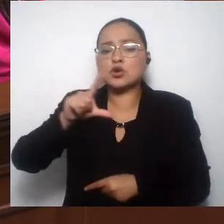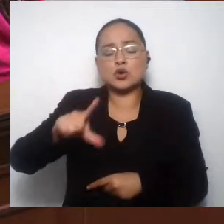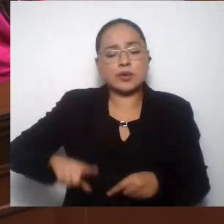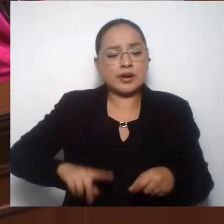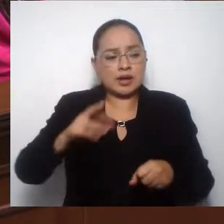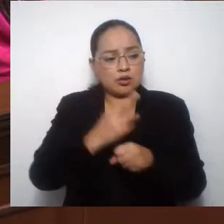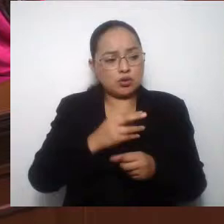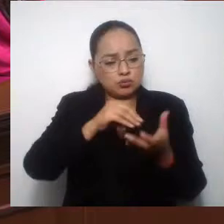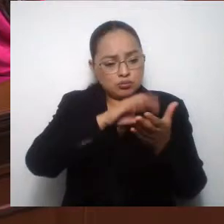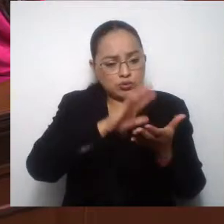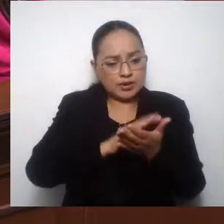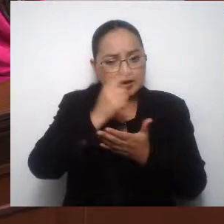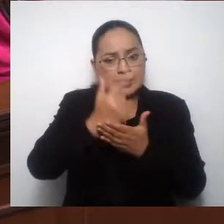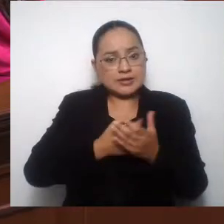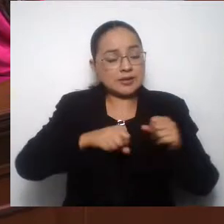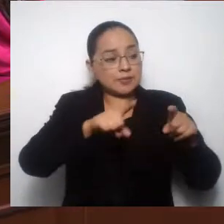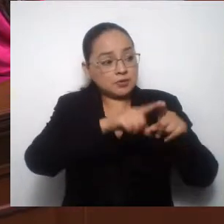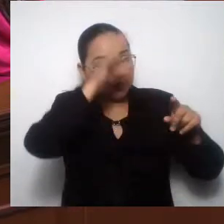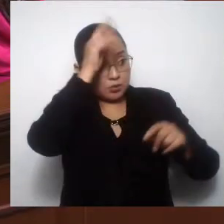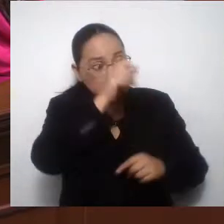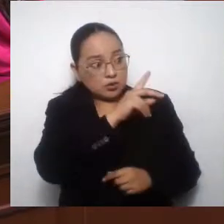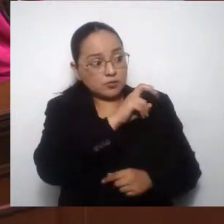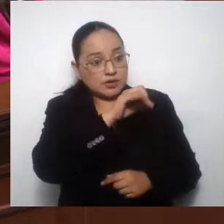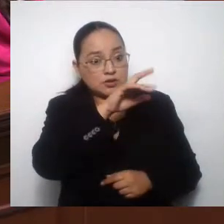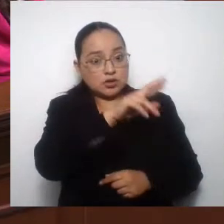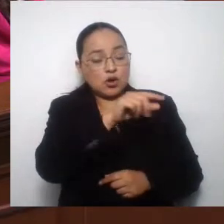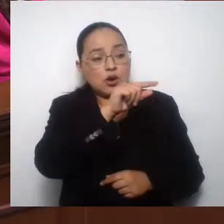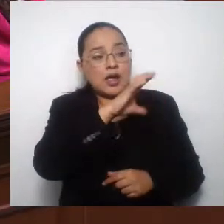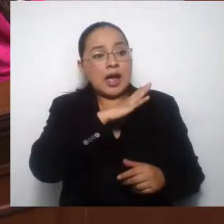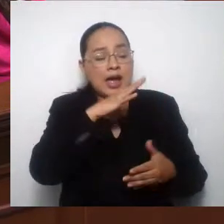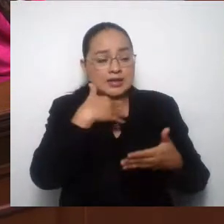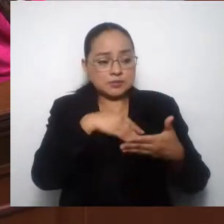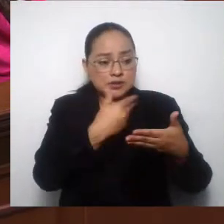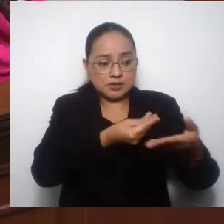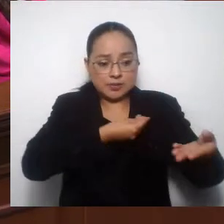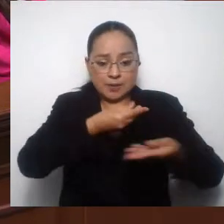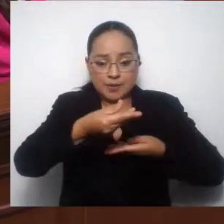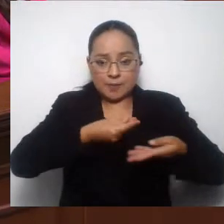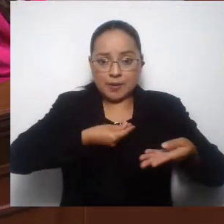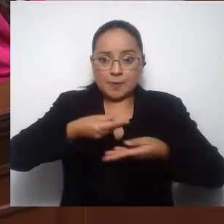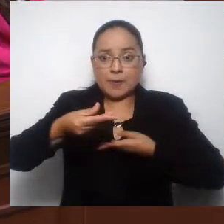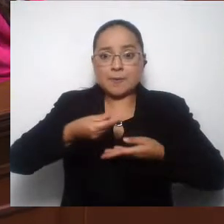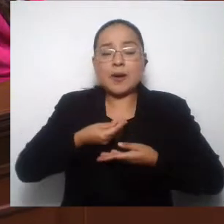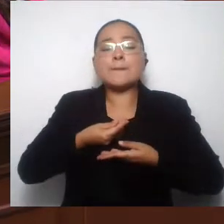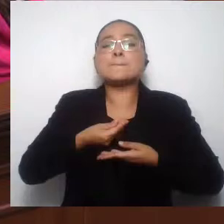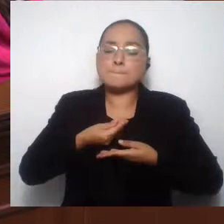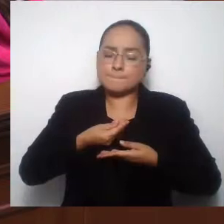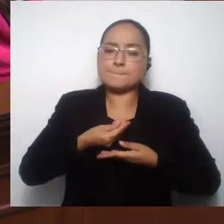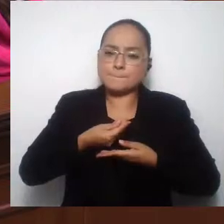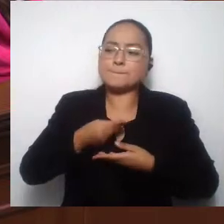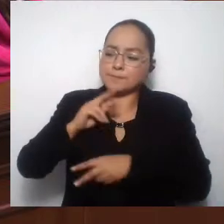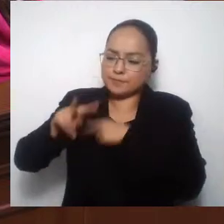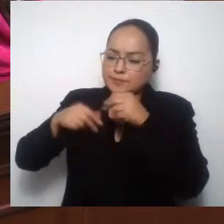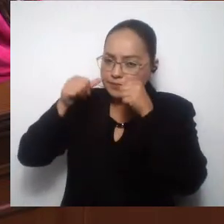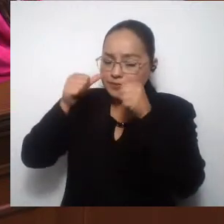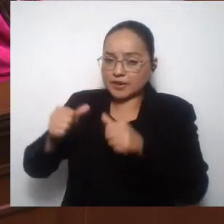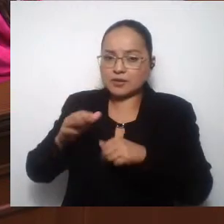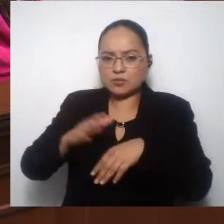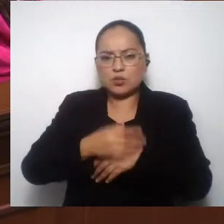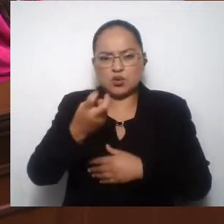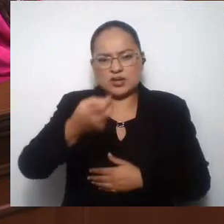el comunicador de que le hiciera llegar los expedientes de las demandas que la ciudadanía está planteando. Por eso me parece a mí